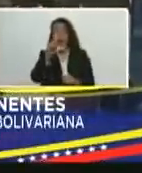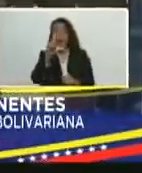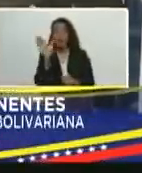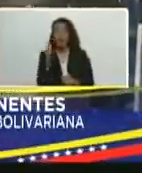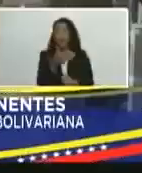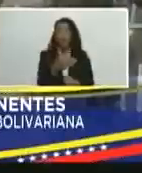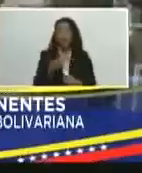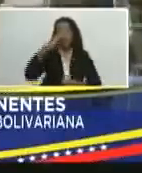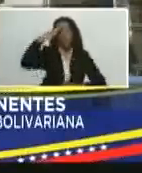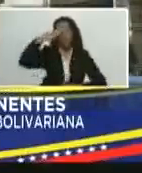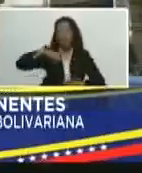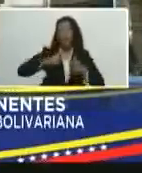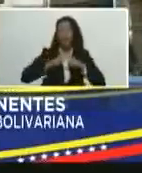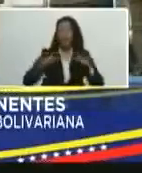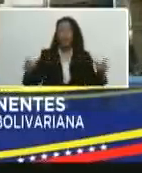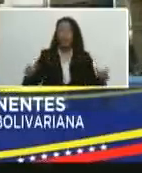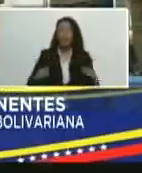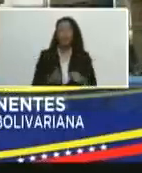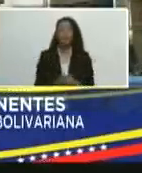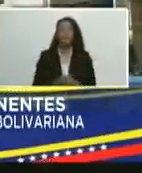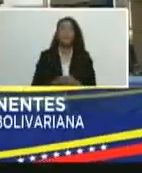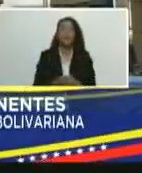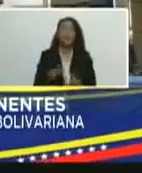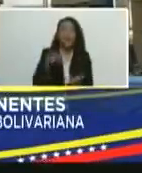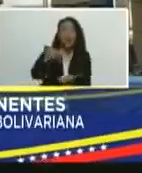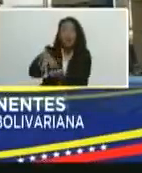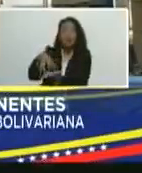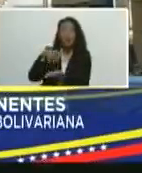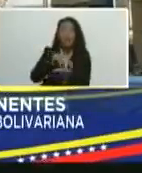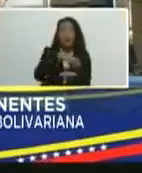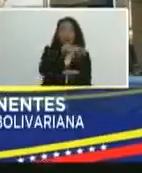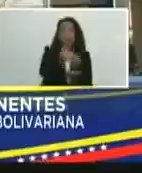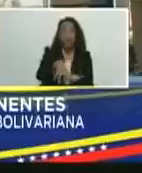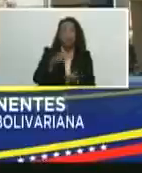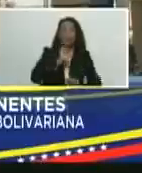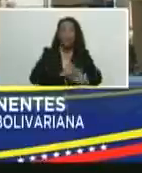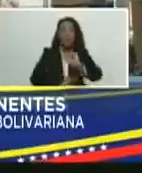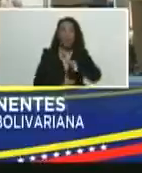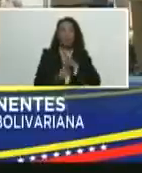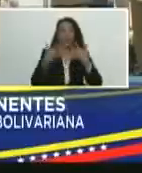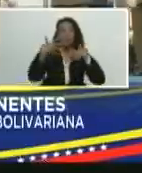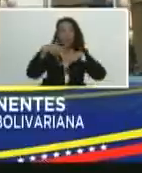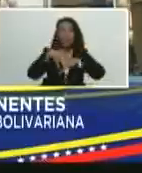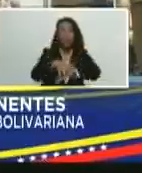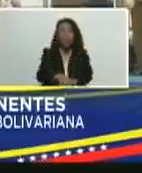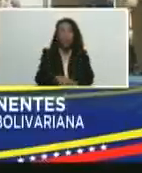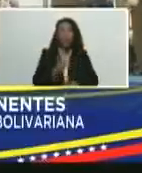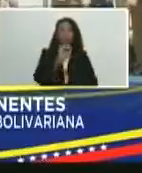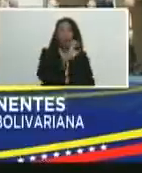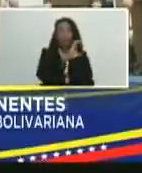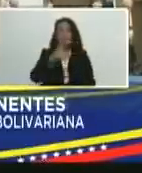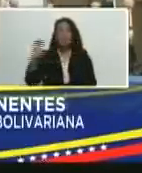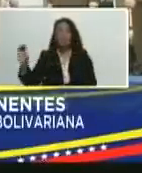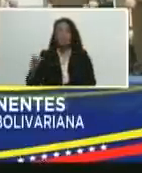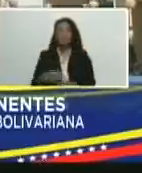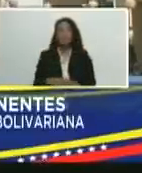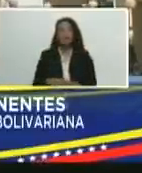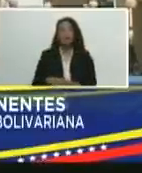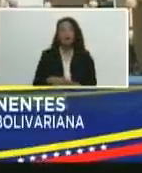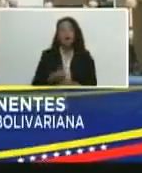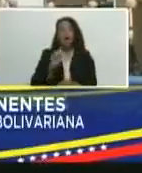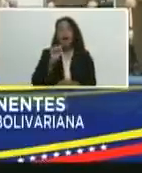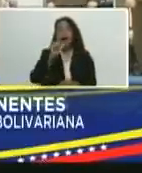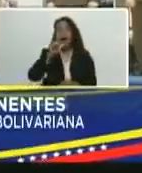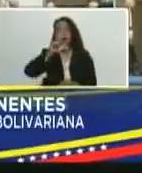Como comandante general de la Región de Defensa Integral Occidental al almirante